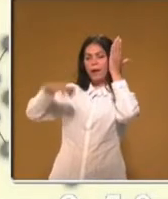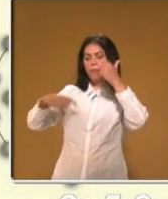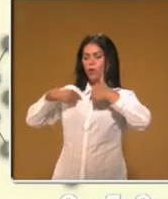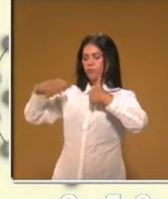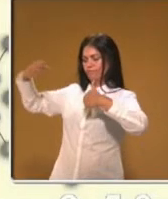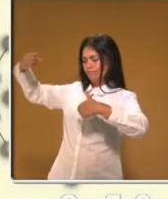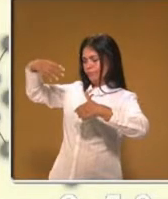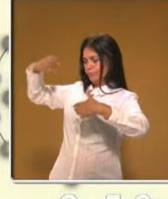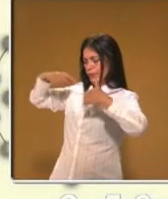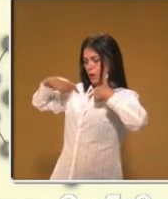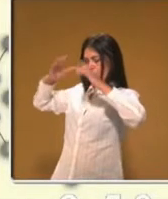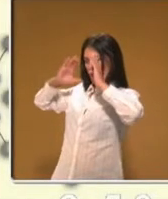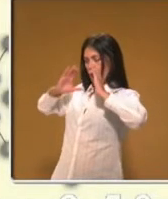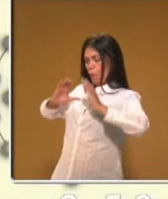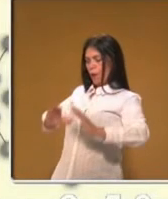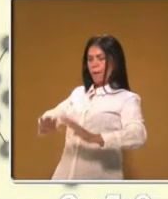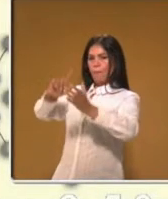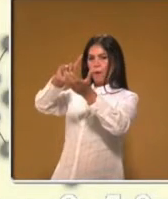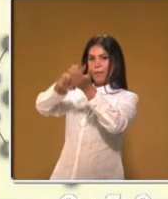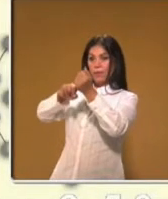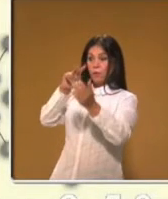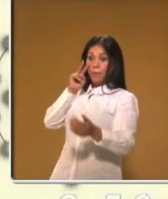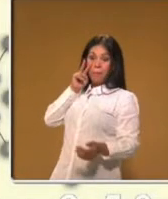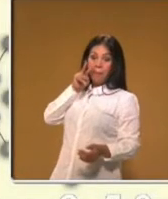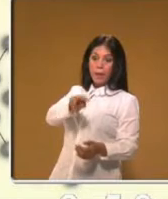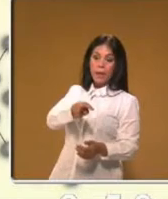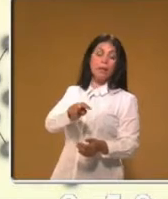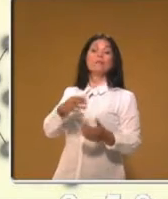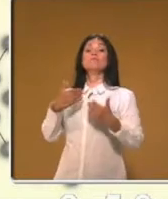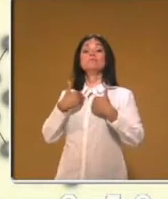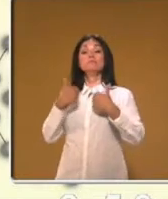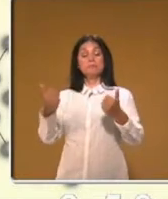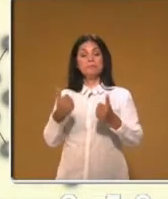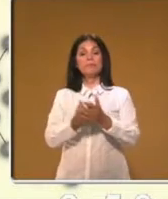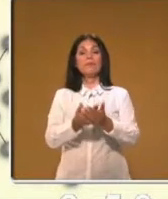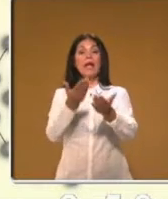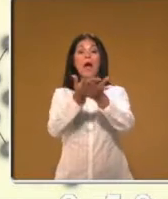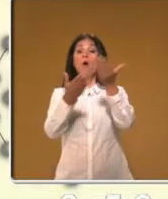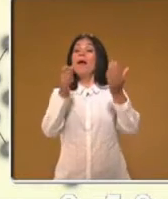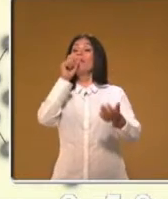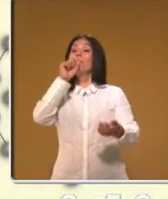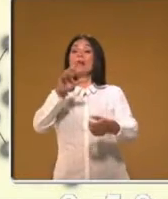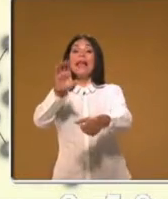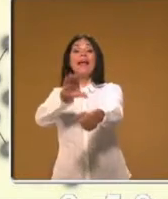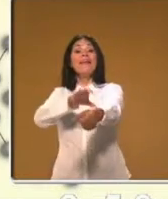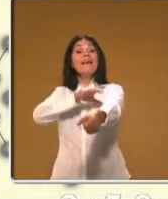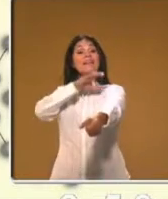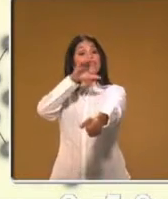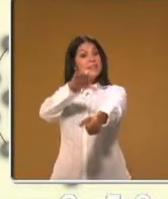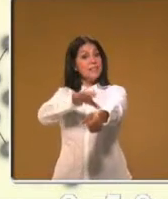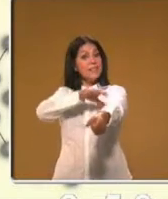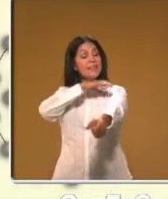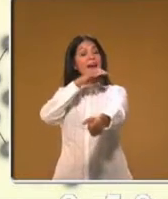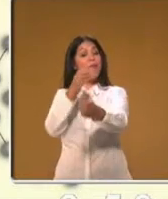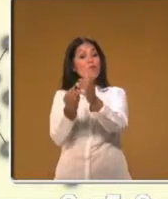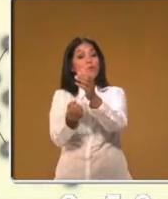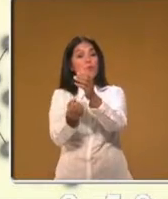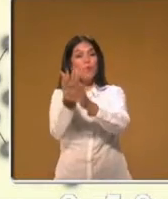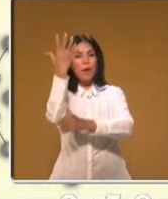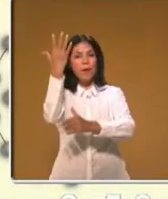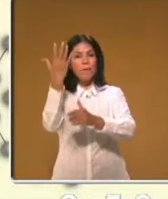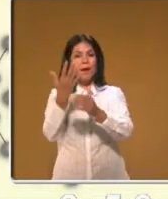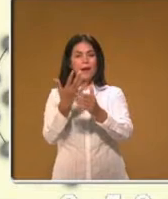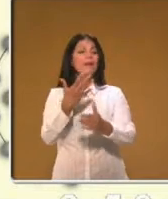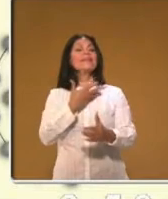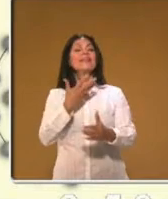nosotros eliminamos gran parte de la contaminación. Así es, ustedes deben de recordar, jóvenes, de las energías renovables, que son